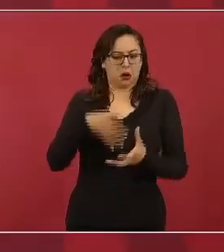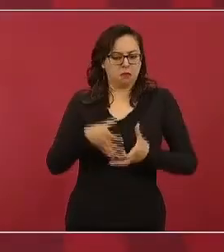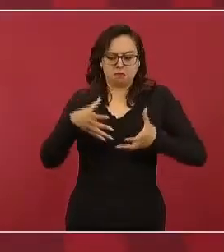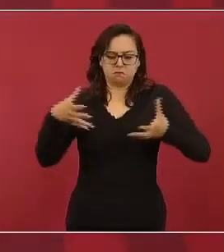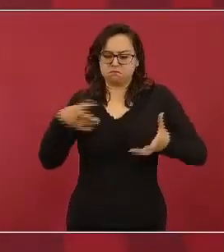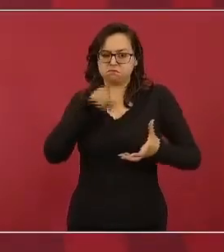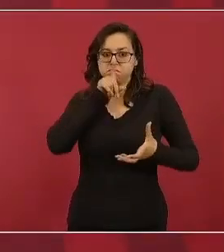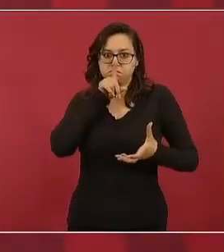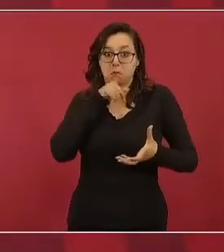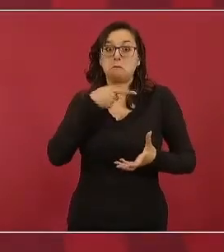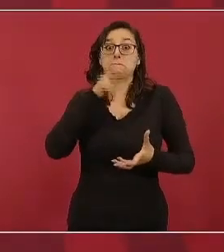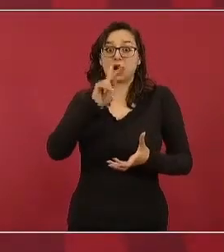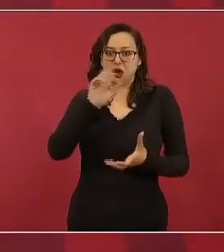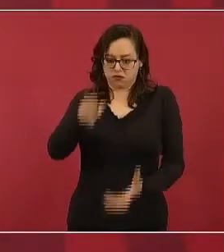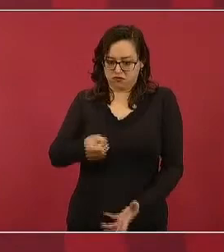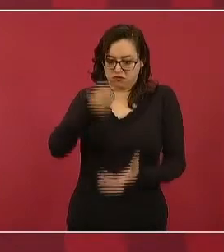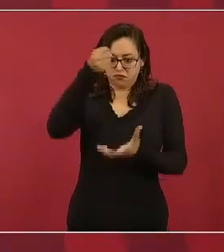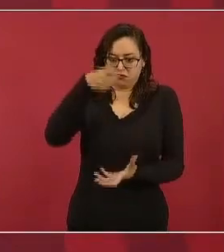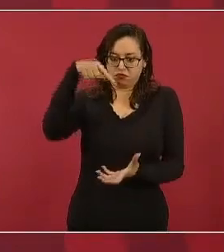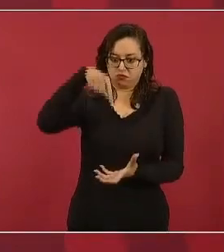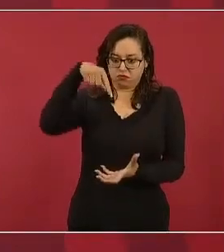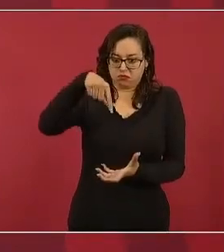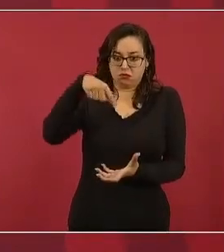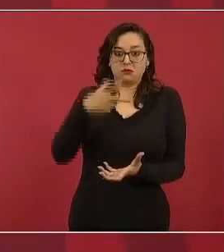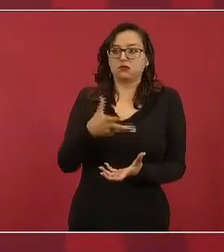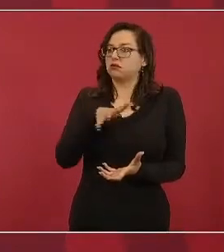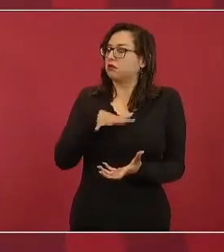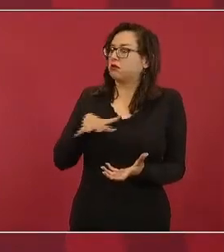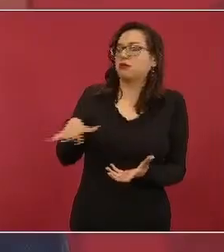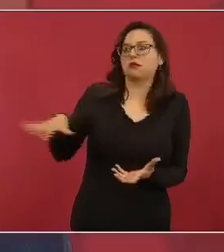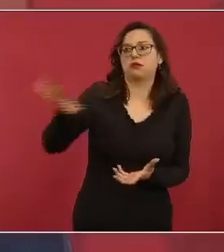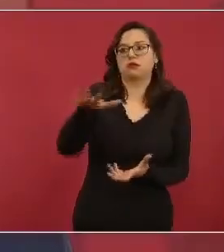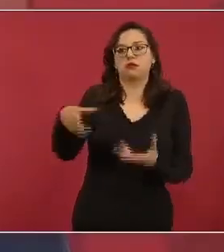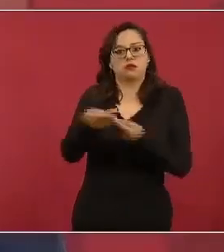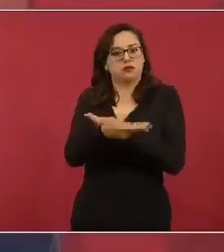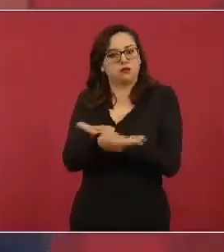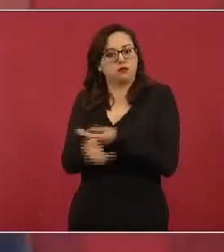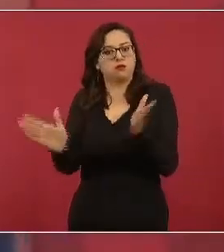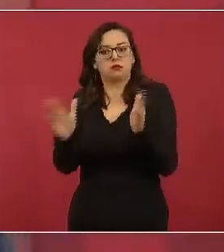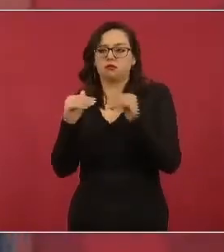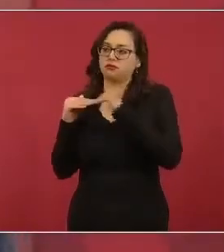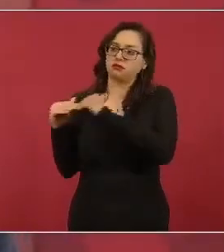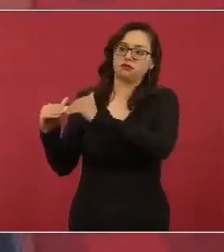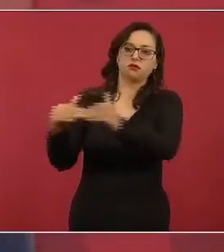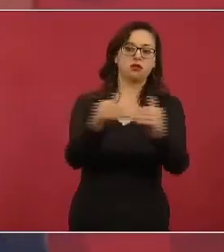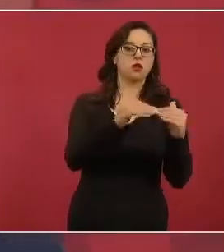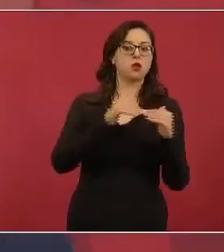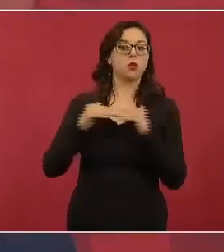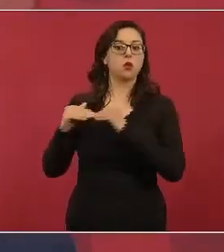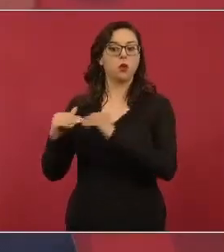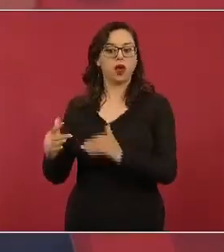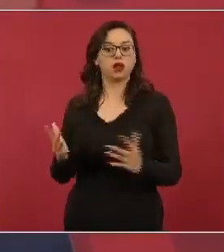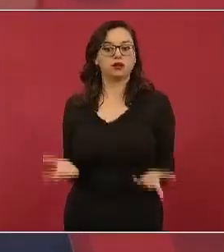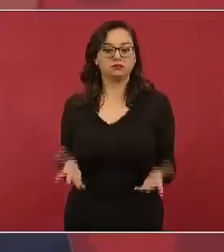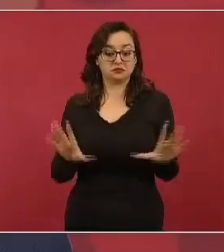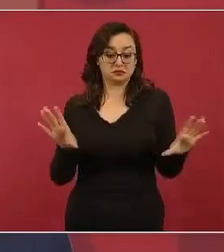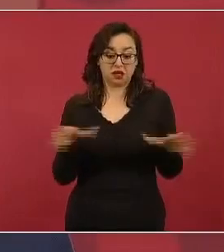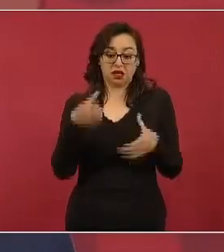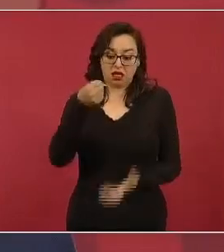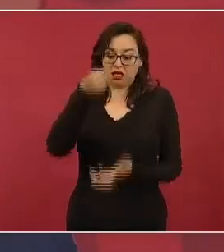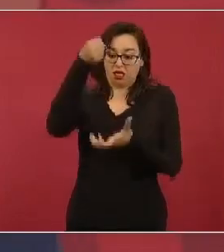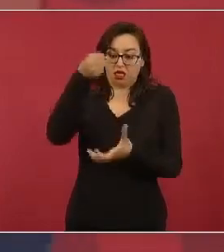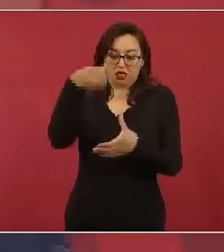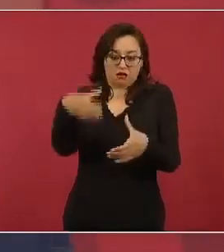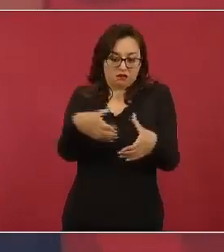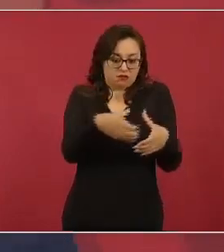O sea, ahora la mayoría de los mexicanos recibe apoyo